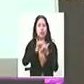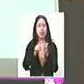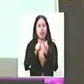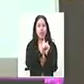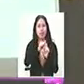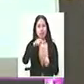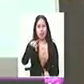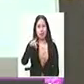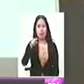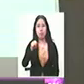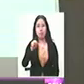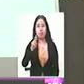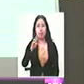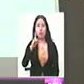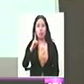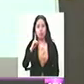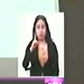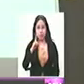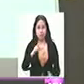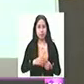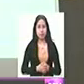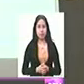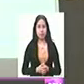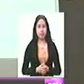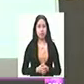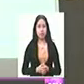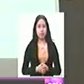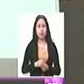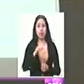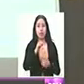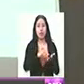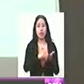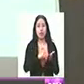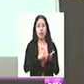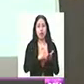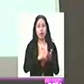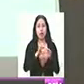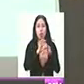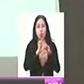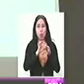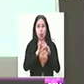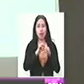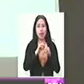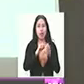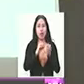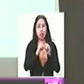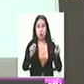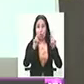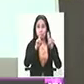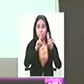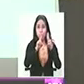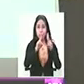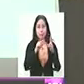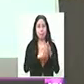PNUD, organismo de las Naciones Unidas, y este organismo,